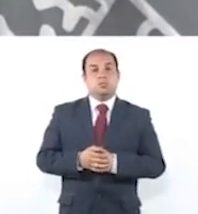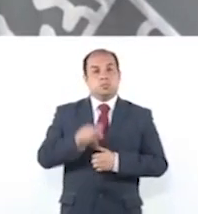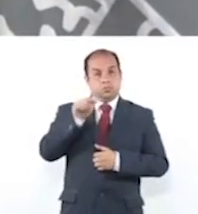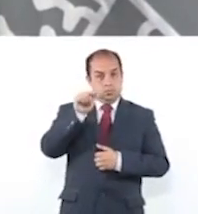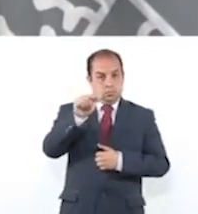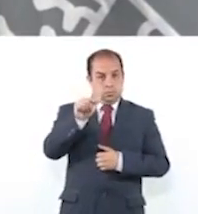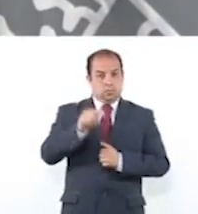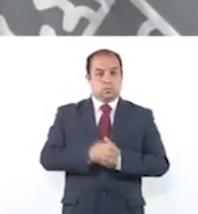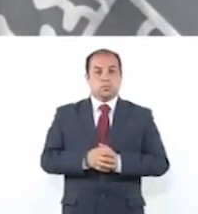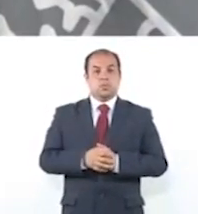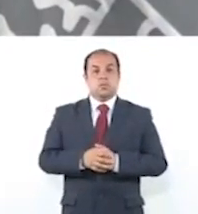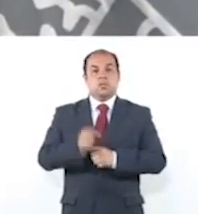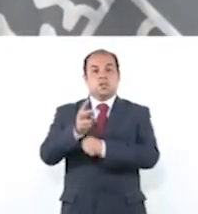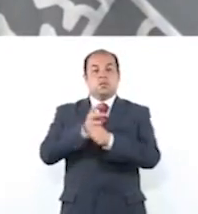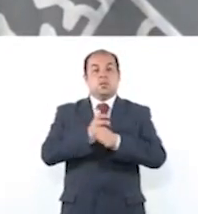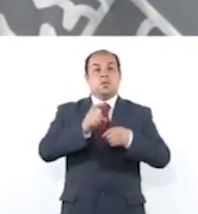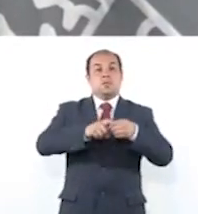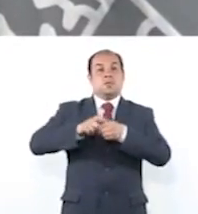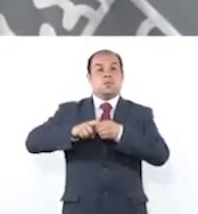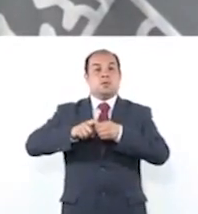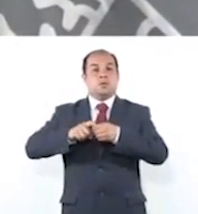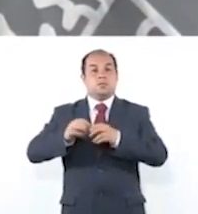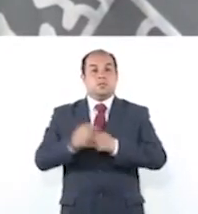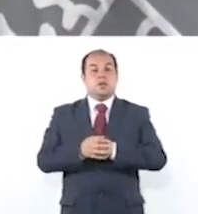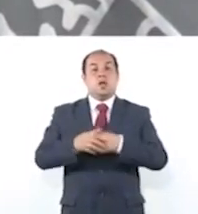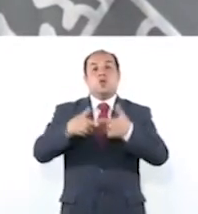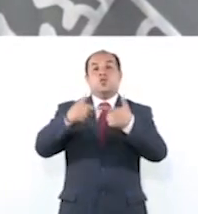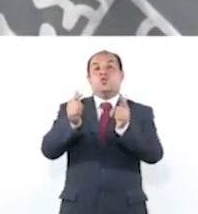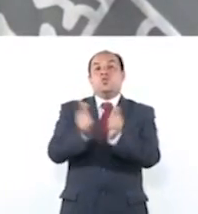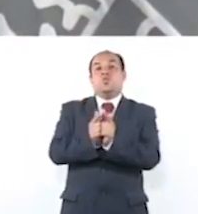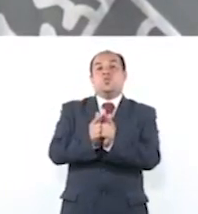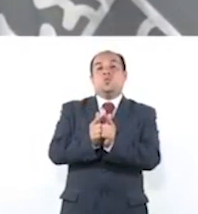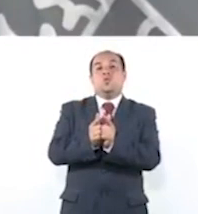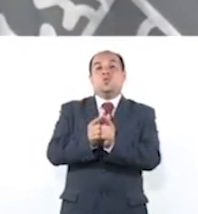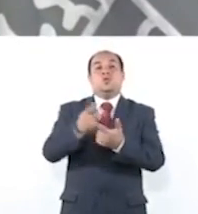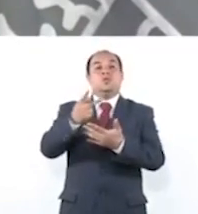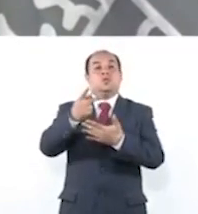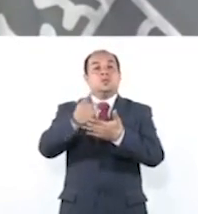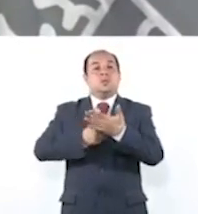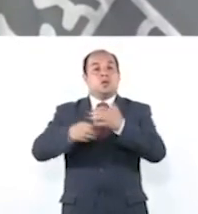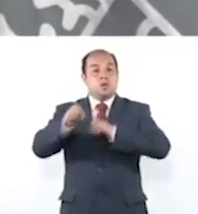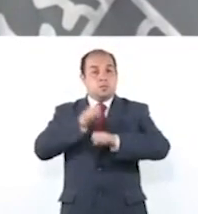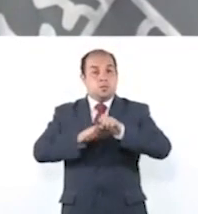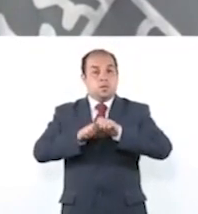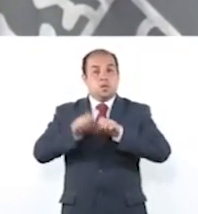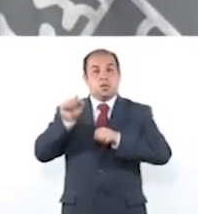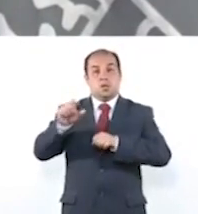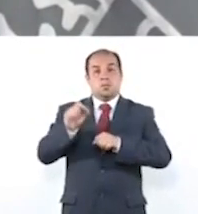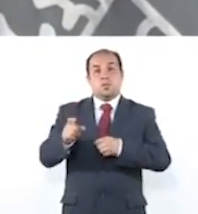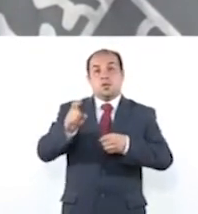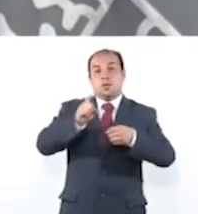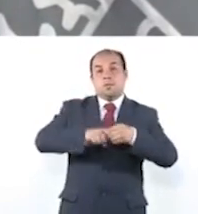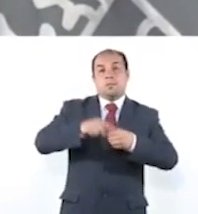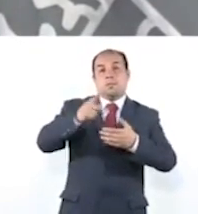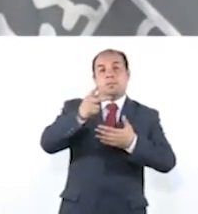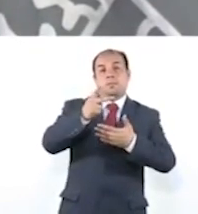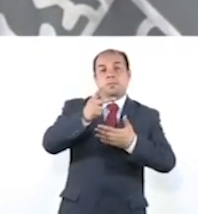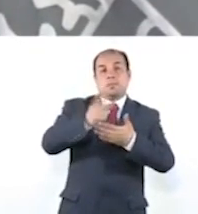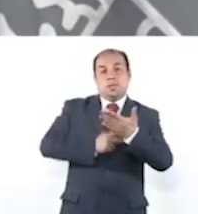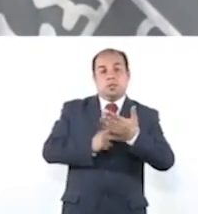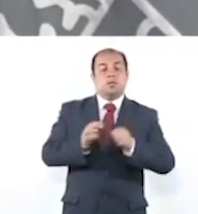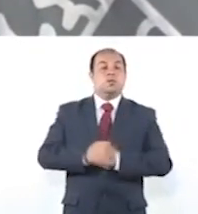17. Invitar a sumarse a las cadenas libreras más grandes de la Ciudad de México a la campaña.